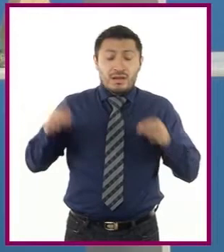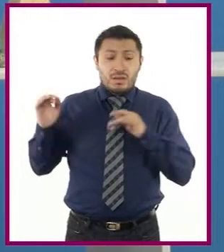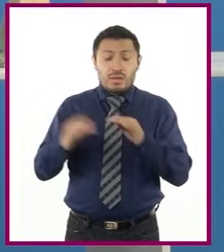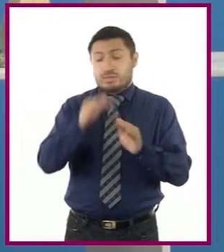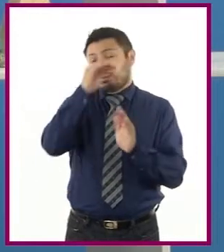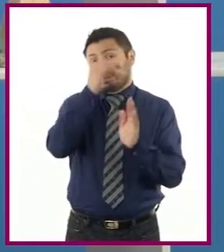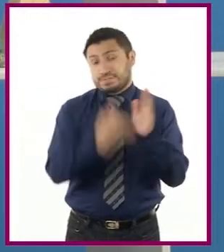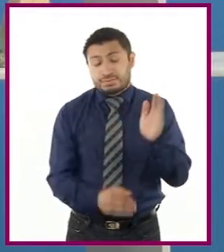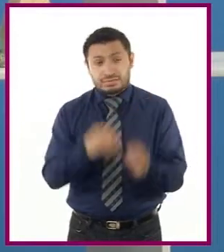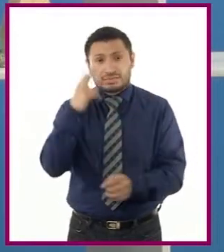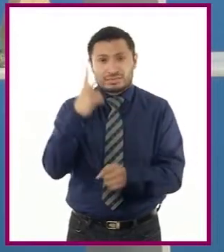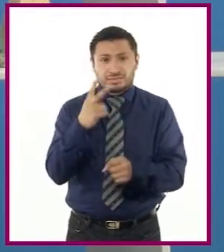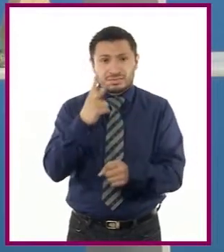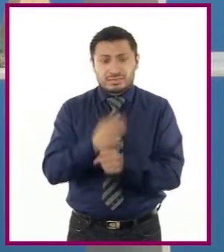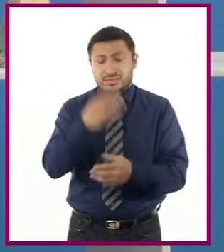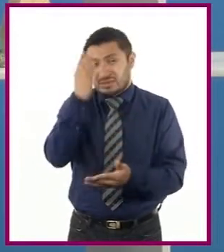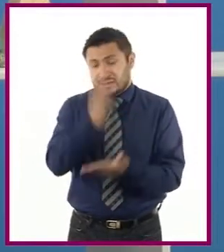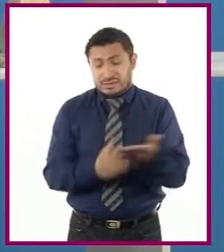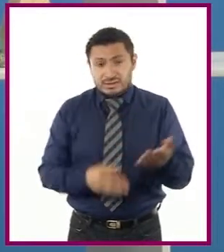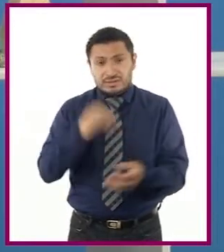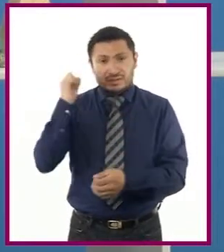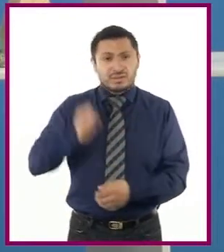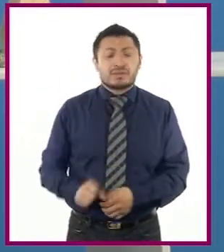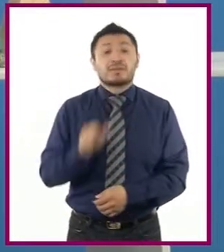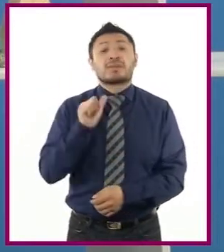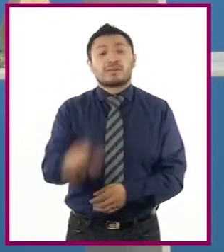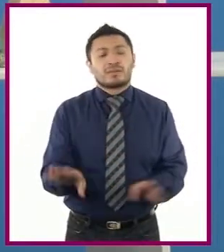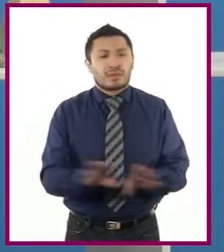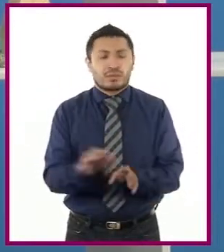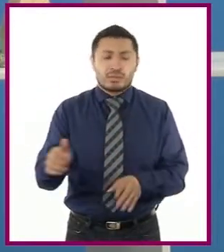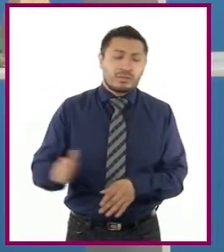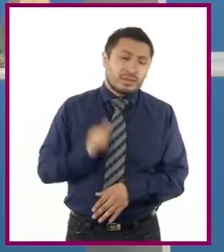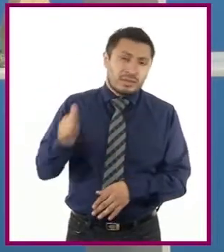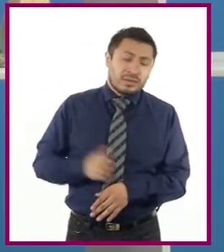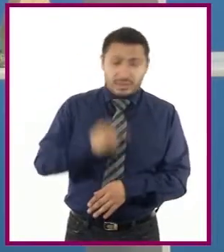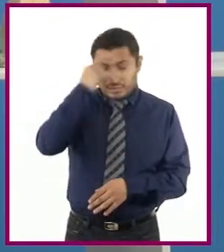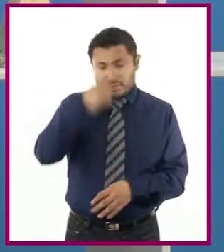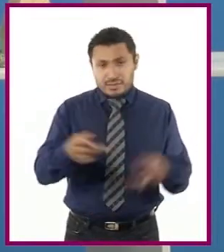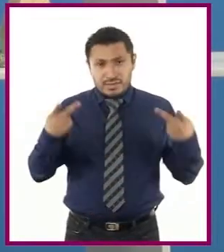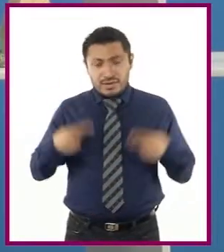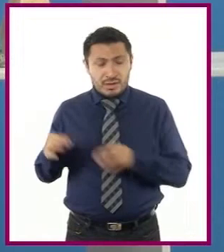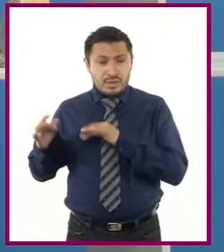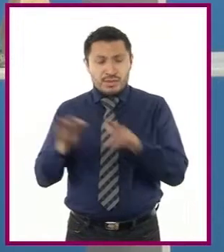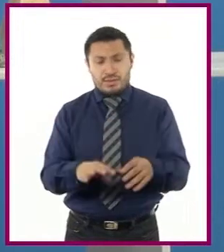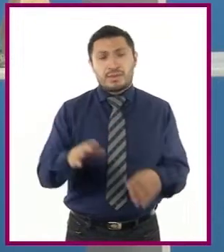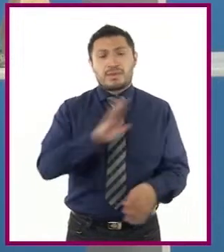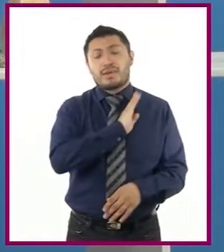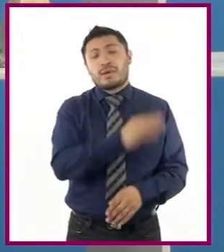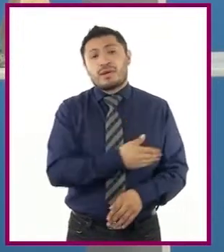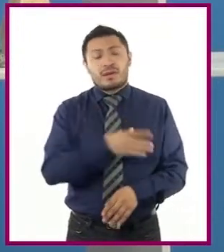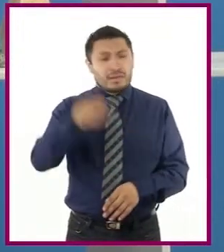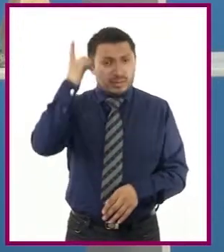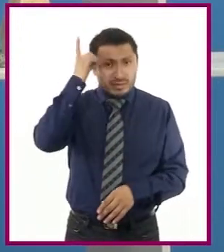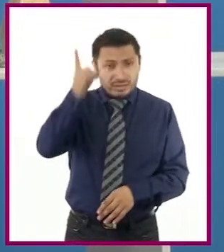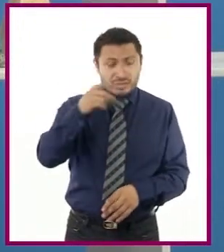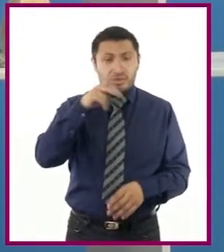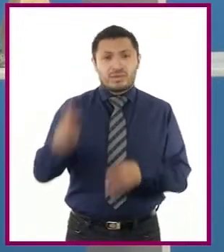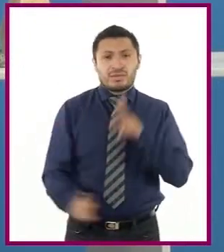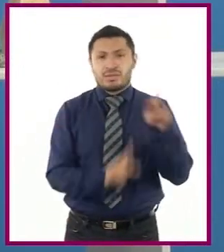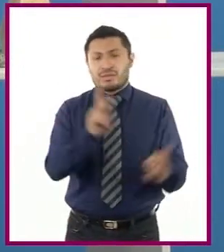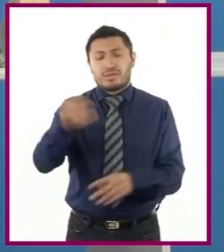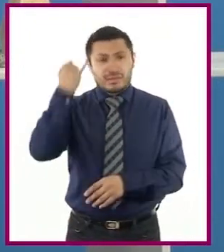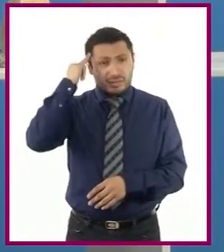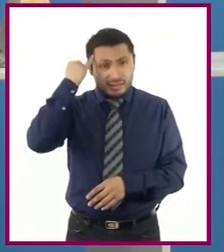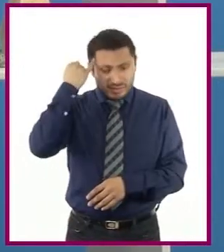indígena en la segunda mitad del siglo XVI fue aprovechada para que los colonizadores españoles se adueñaran de las tierras de los pueblos